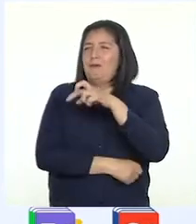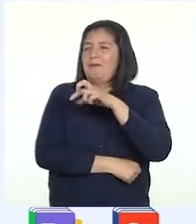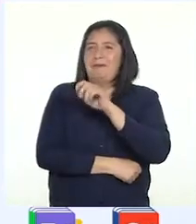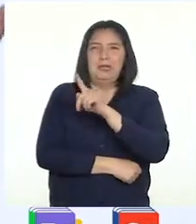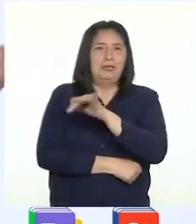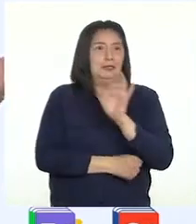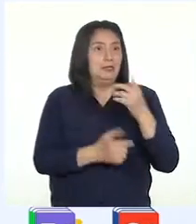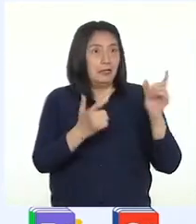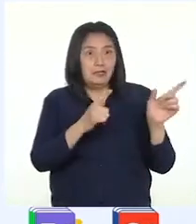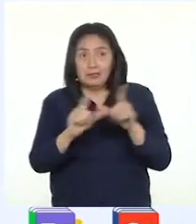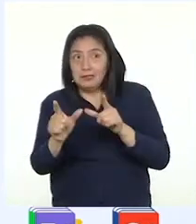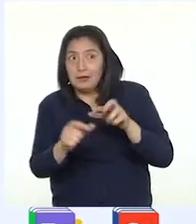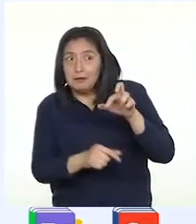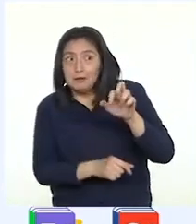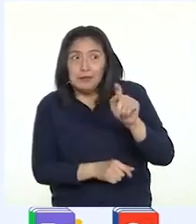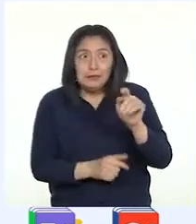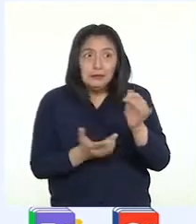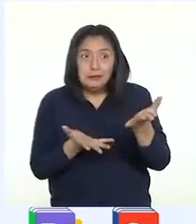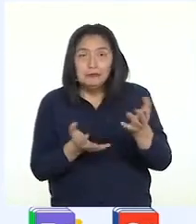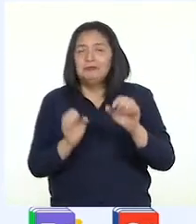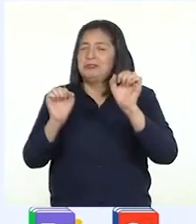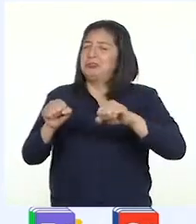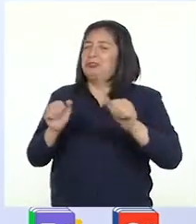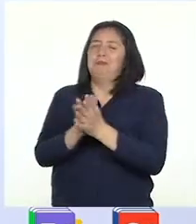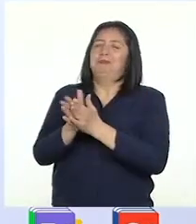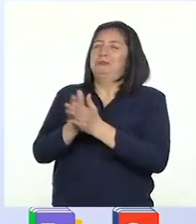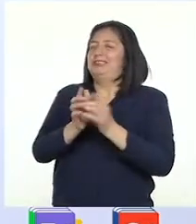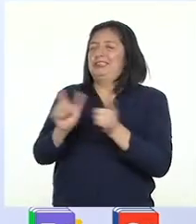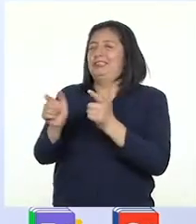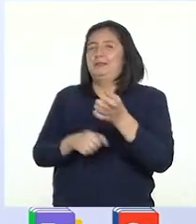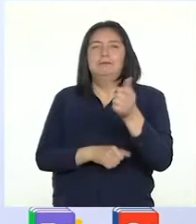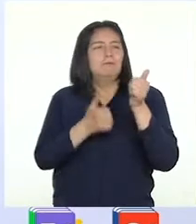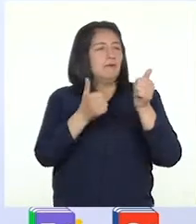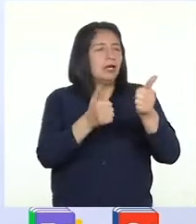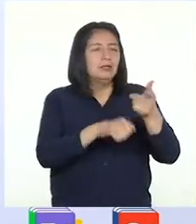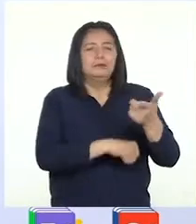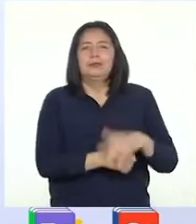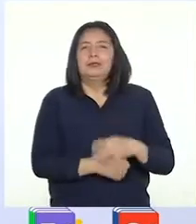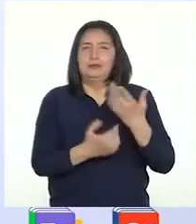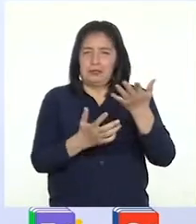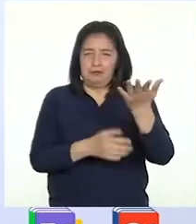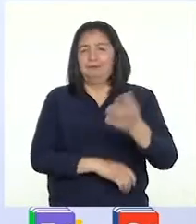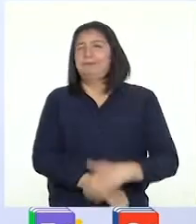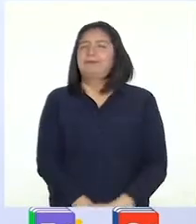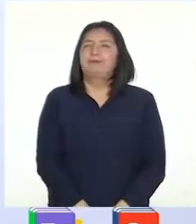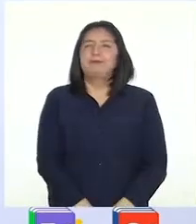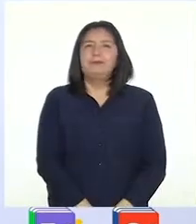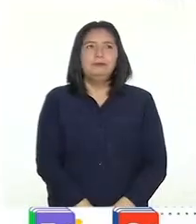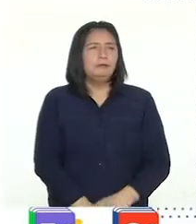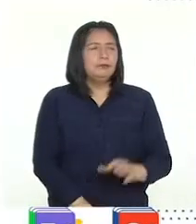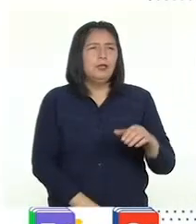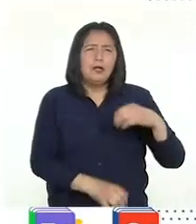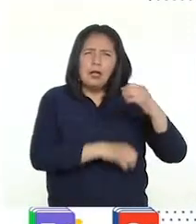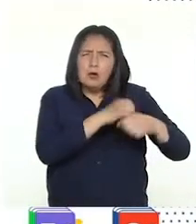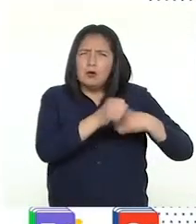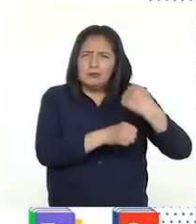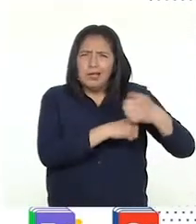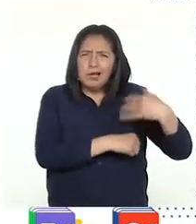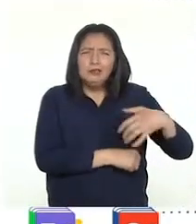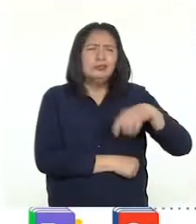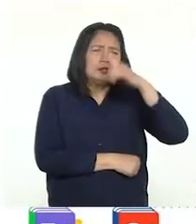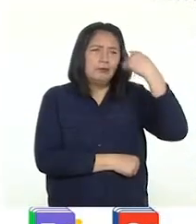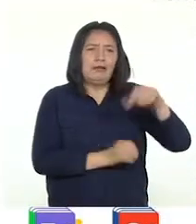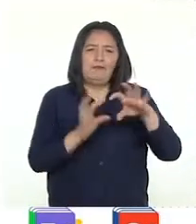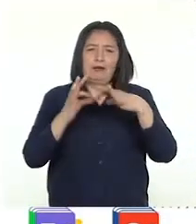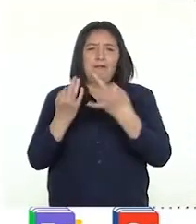Patty. ¿Estás lista, Patty? ¡Listísima! ¡Excelente! Aquí vamos. Todos los años en verano, la